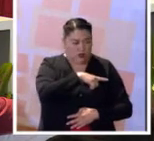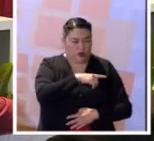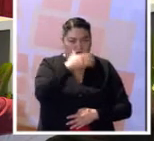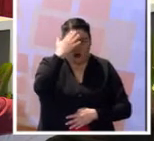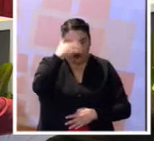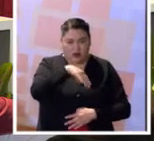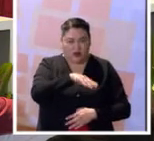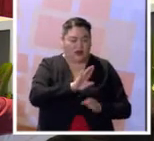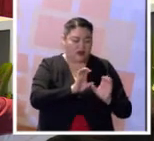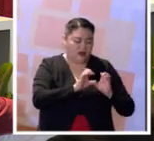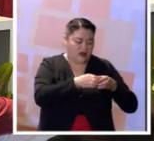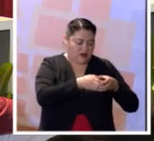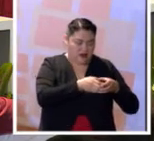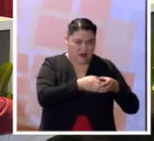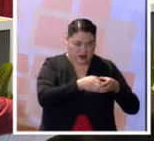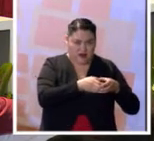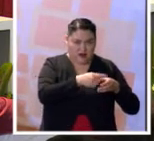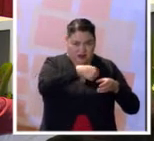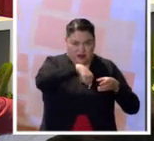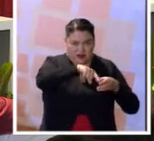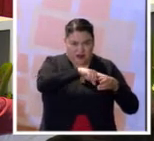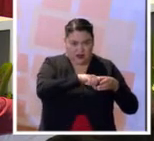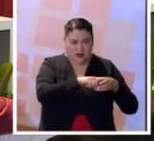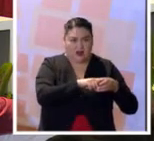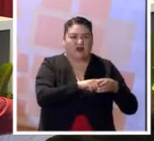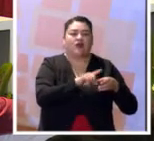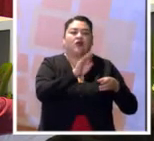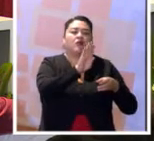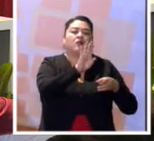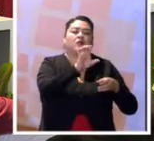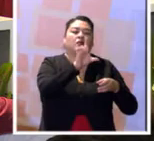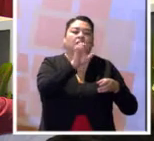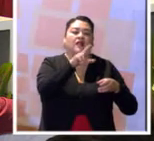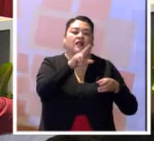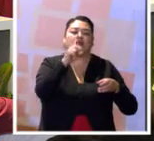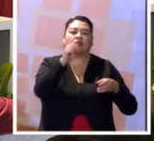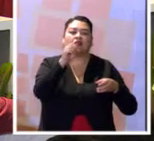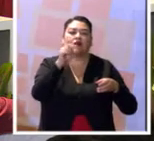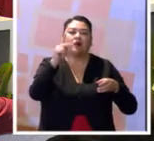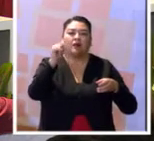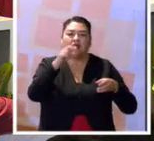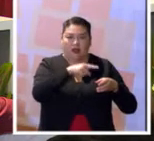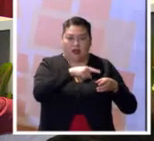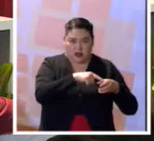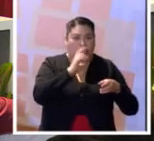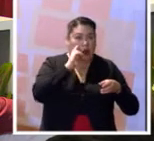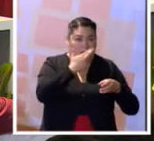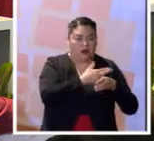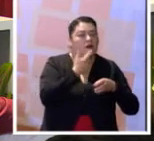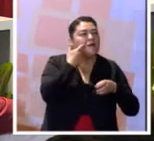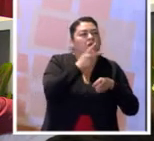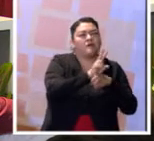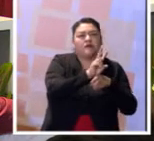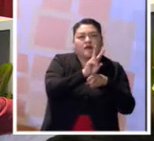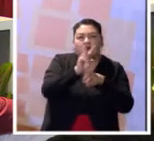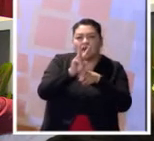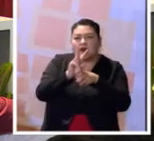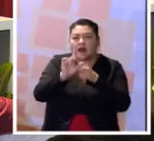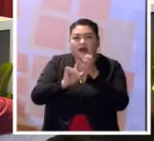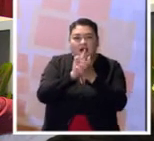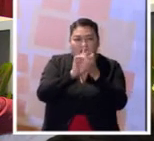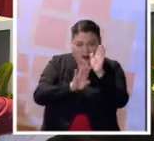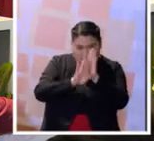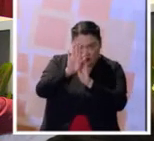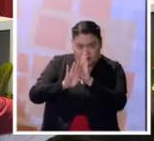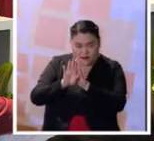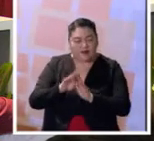mecanismo de seguimiento de la Convención Belém do Pará, ¿cuáles son estos desafíos que han visualizado y en